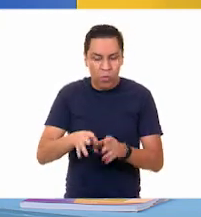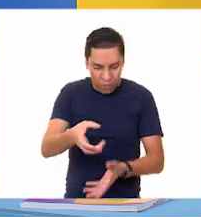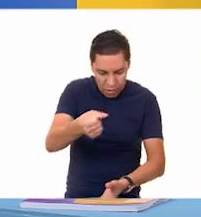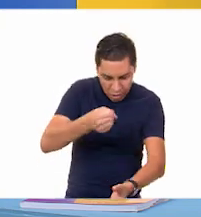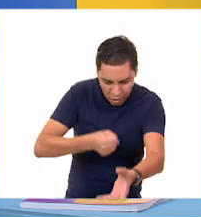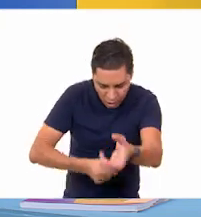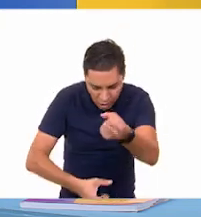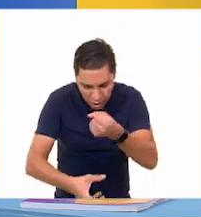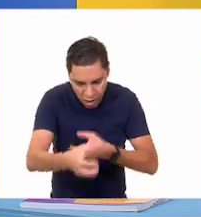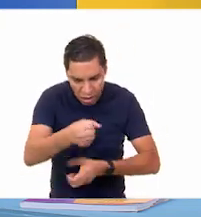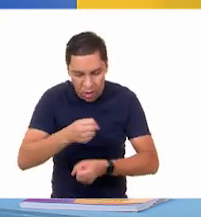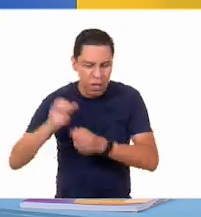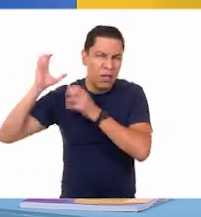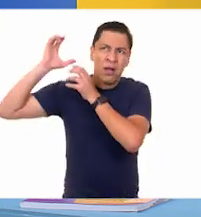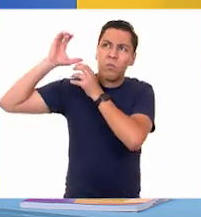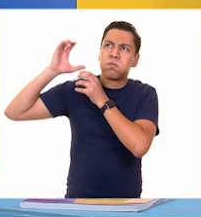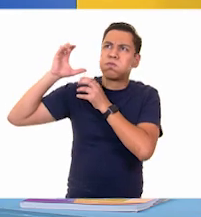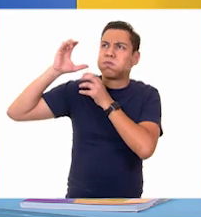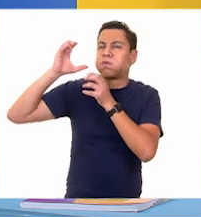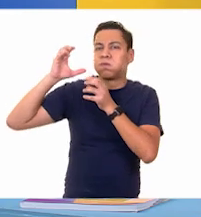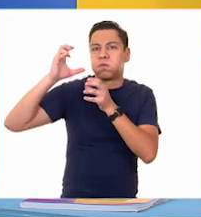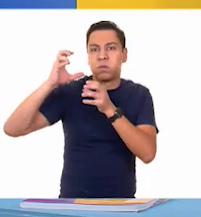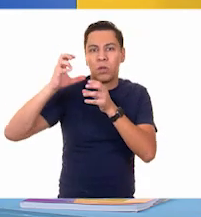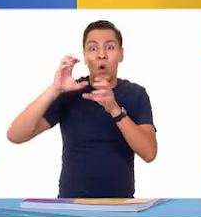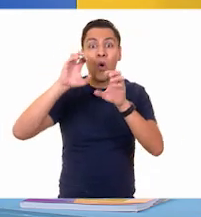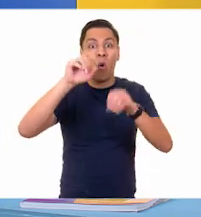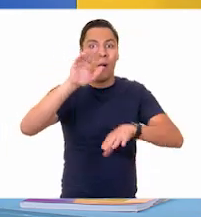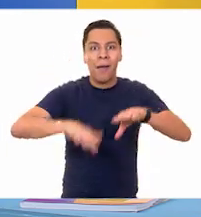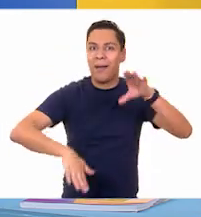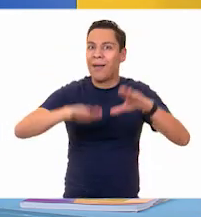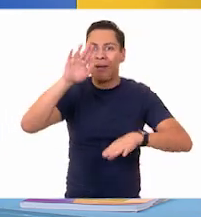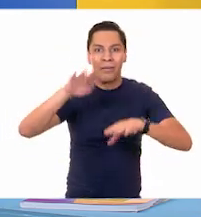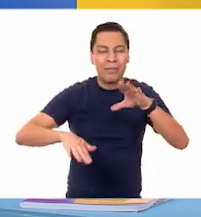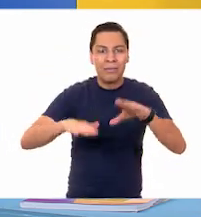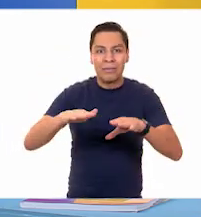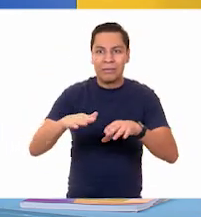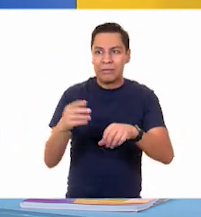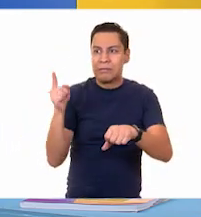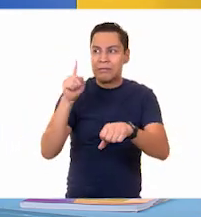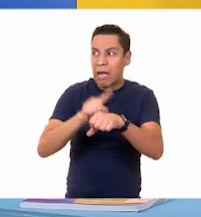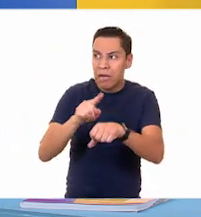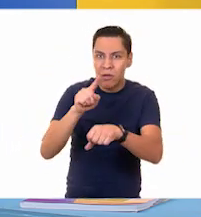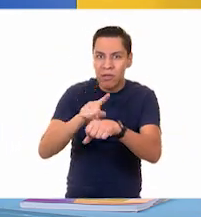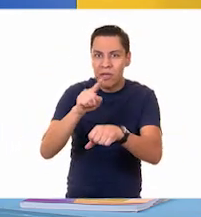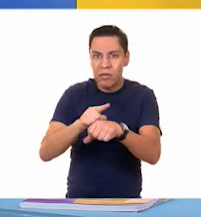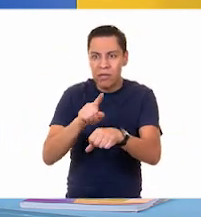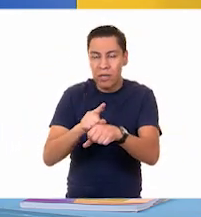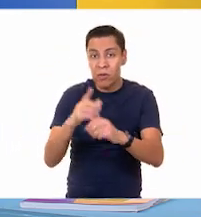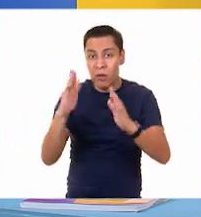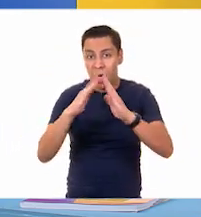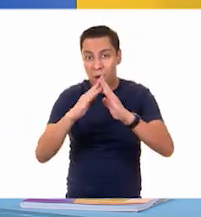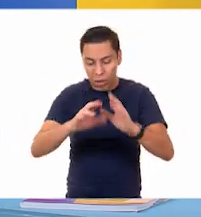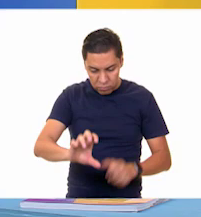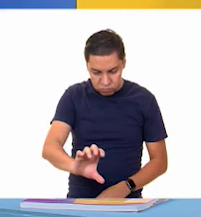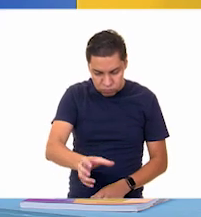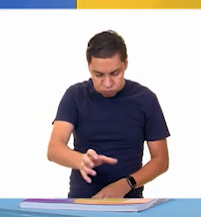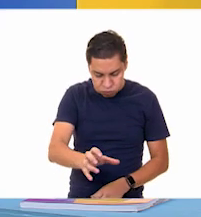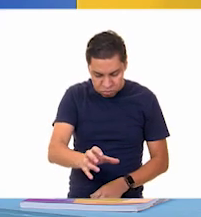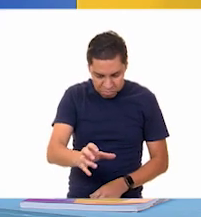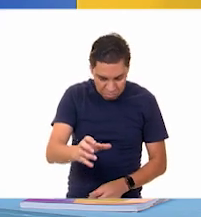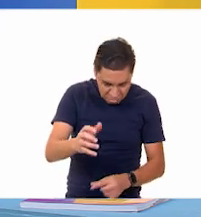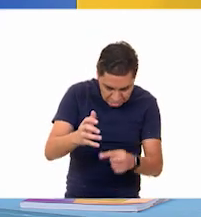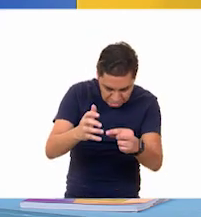además experimenta un uso desmedido por la industria y la ganadería para satisfacer las necesidades del mercado, lo que pone en un